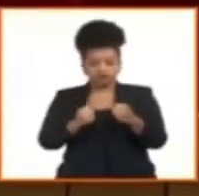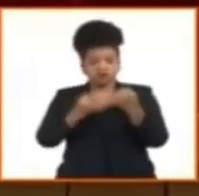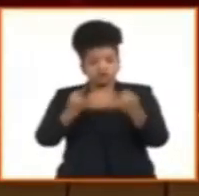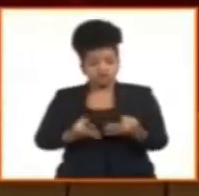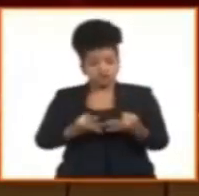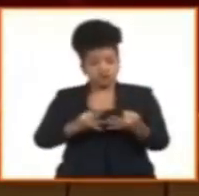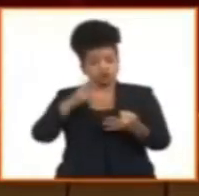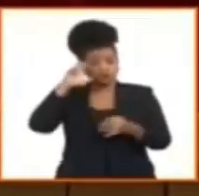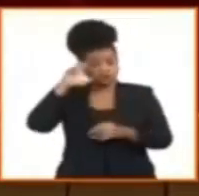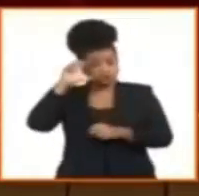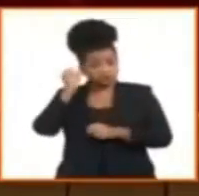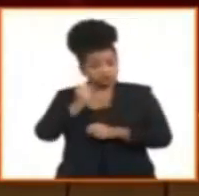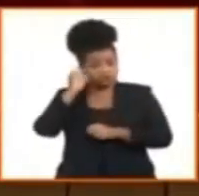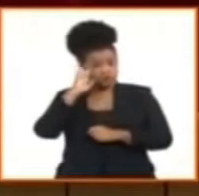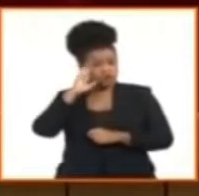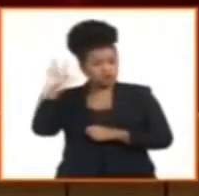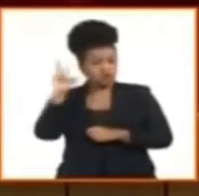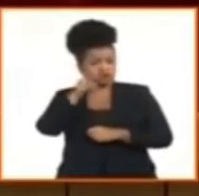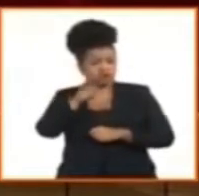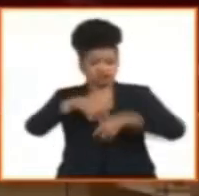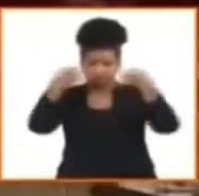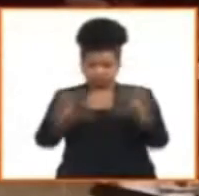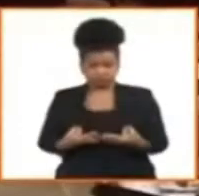ustedes lo tengan como una certeza,